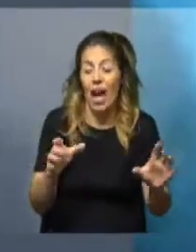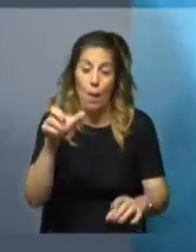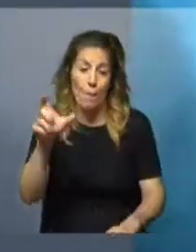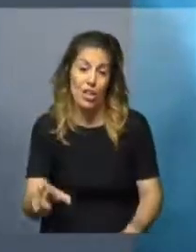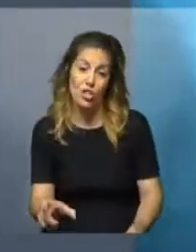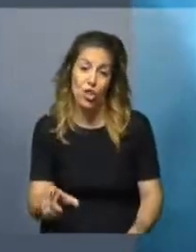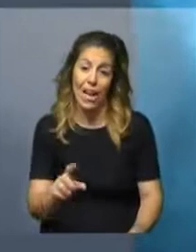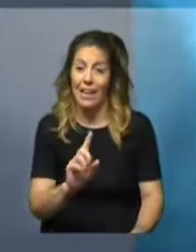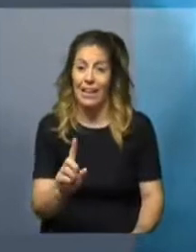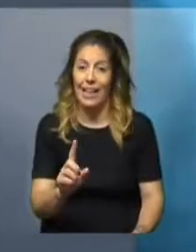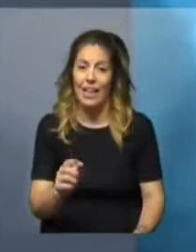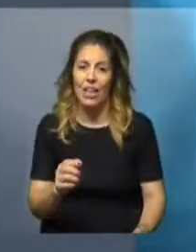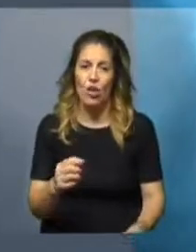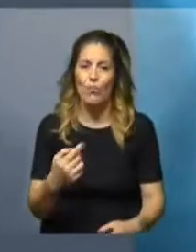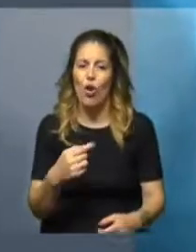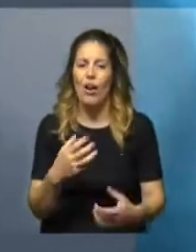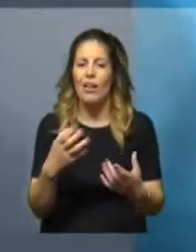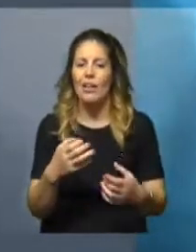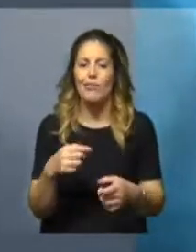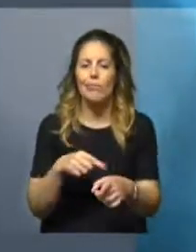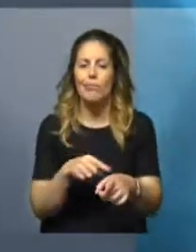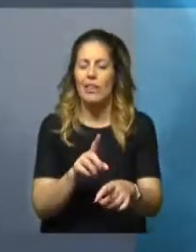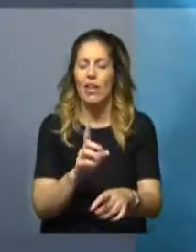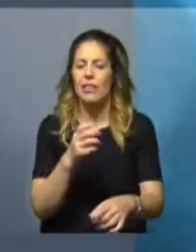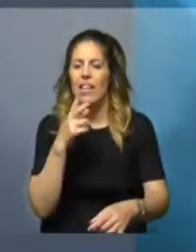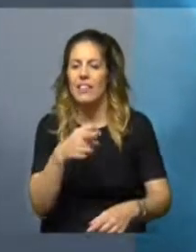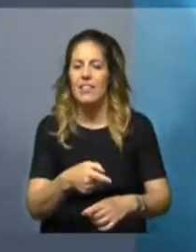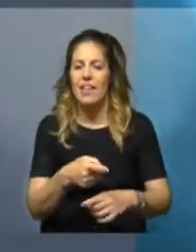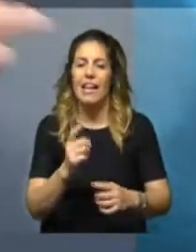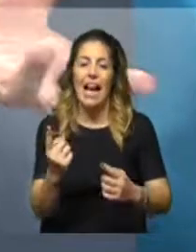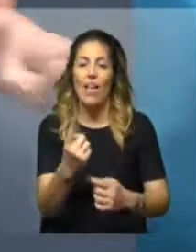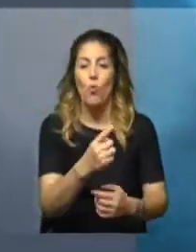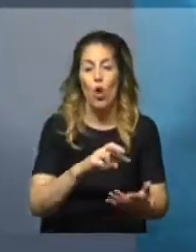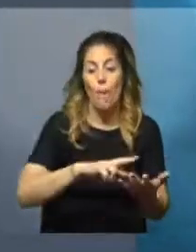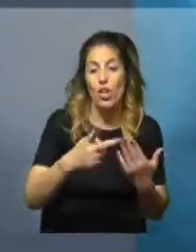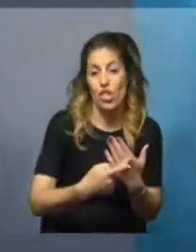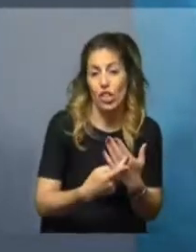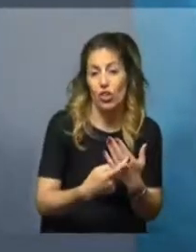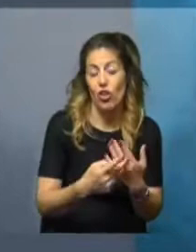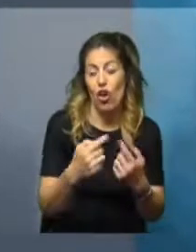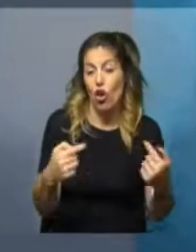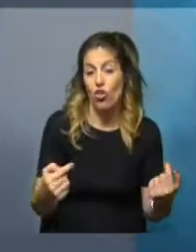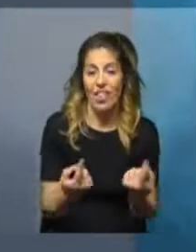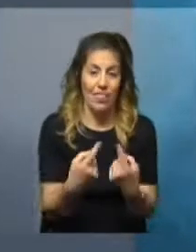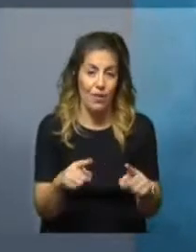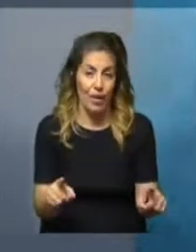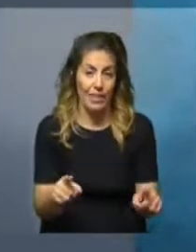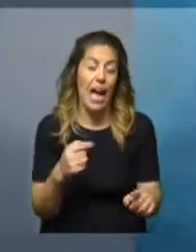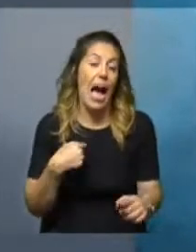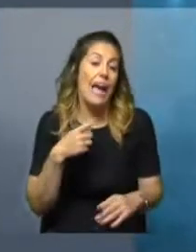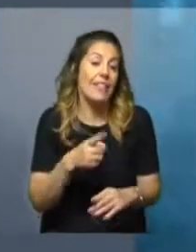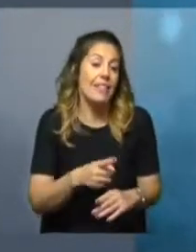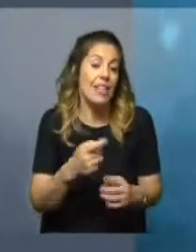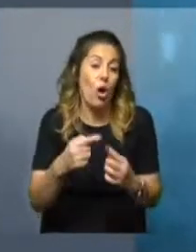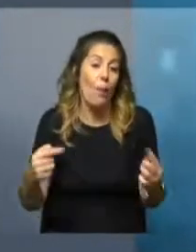es como tipo tienen una guía de por dónde quieres ir entonces cada proyecto tiene como su requerimiento entonces también ahí decidís un poco Con